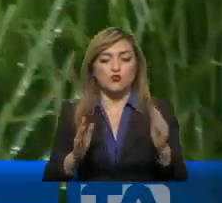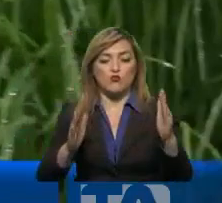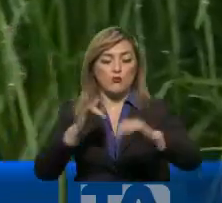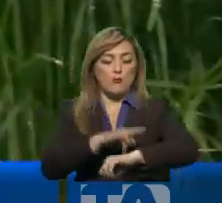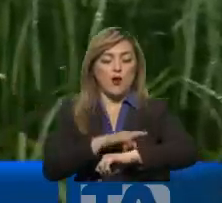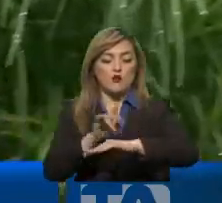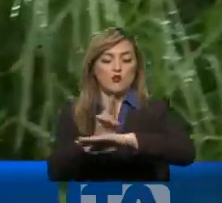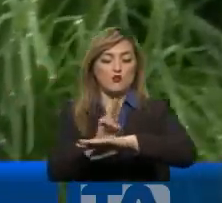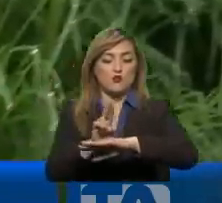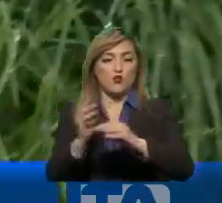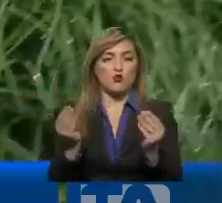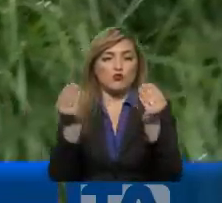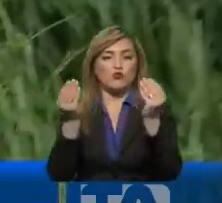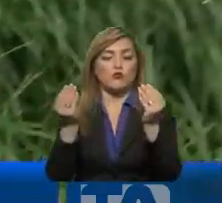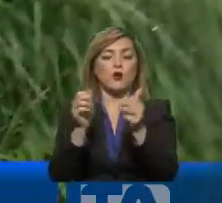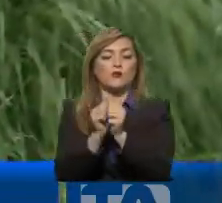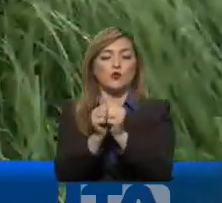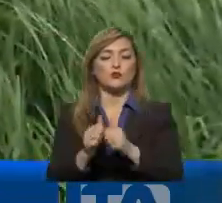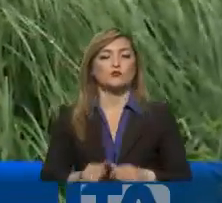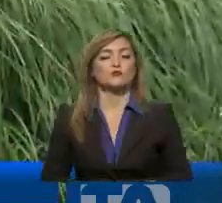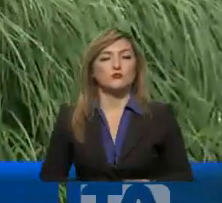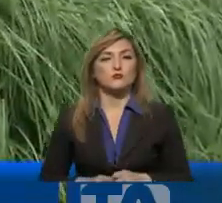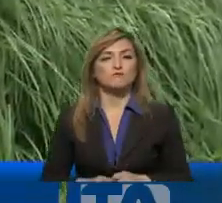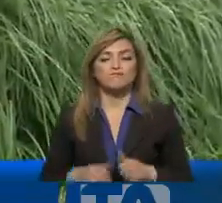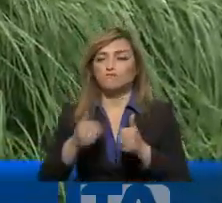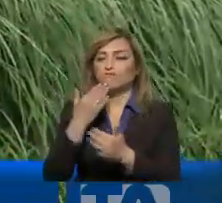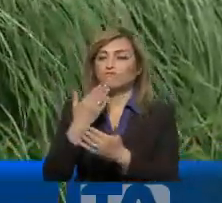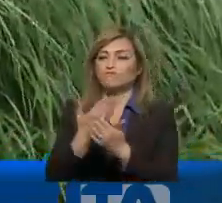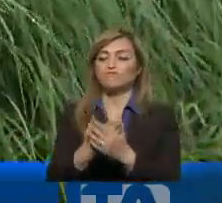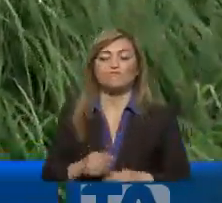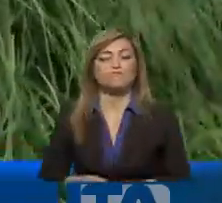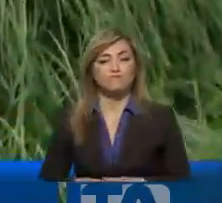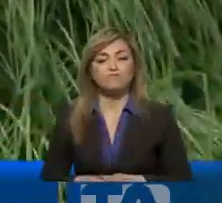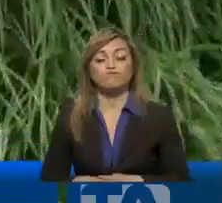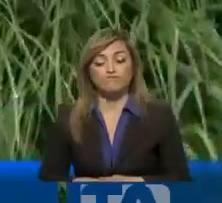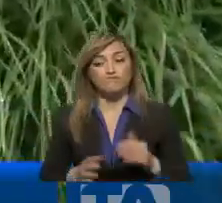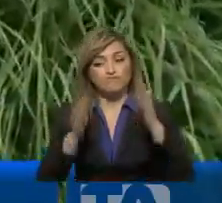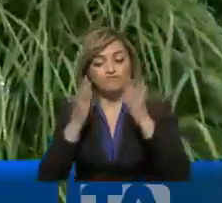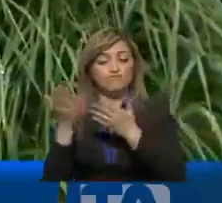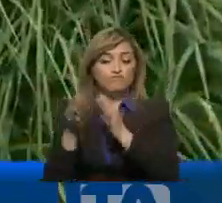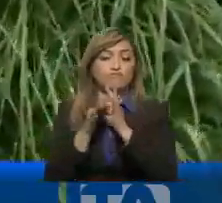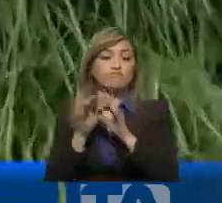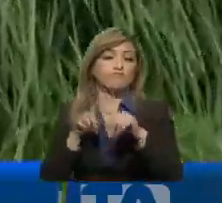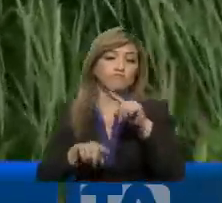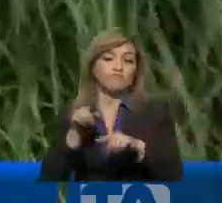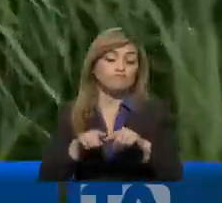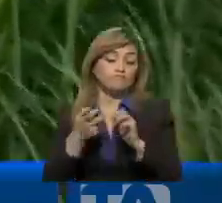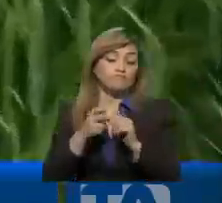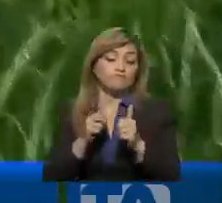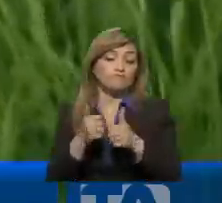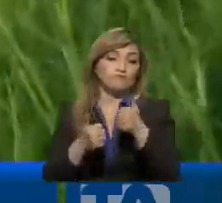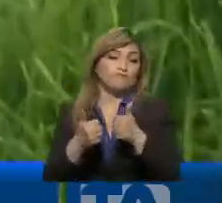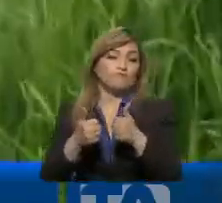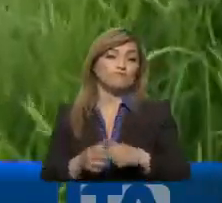poder ser utilizado por los jóvenes que vienen a hacer deporte. Listo, muchísimas gracias. Ya escuchamos, compañeras, amigos televidentes, cuál es el